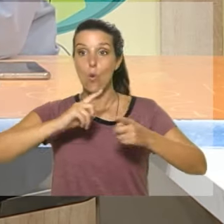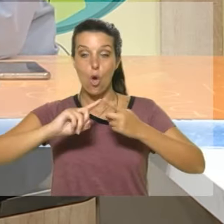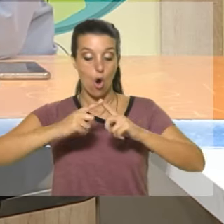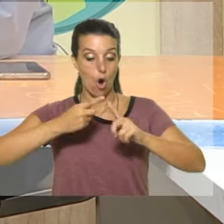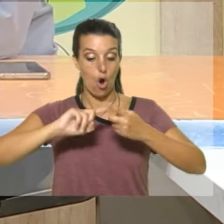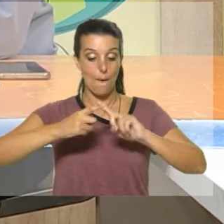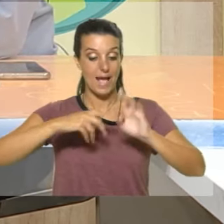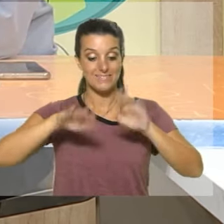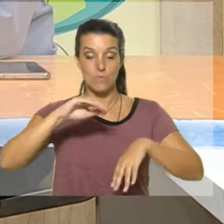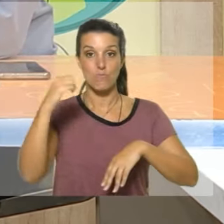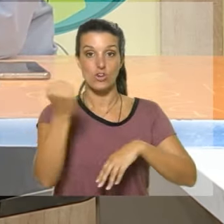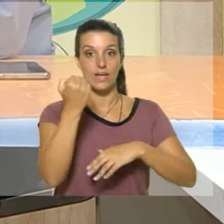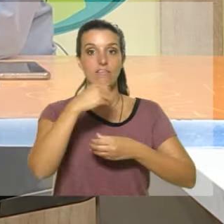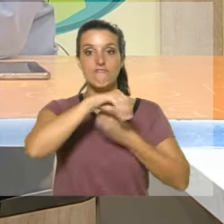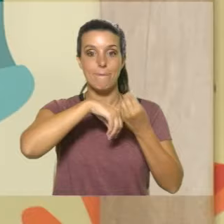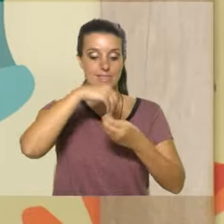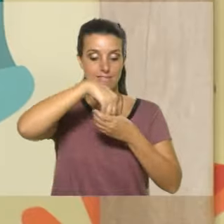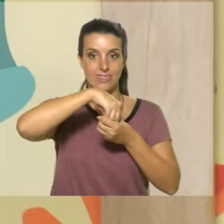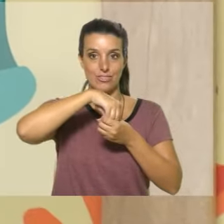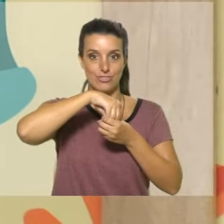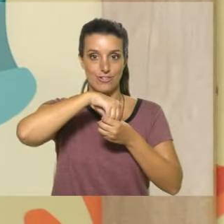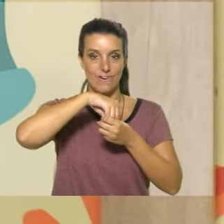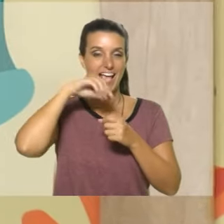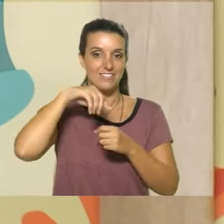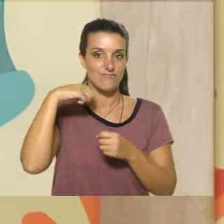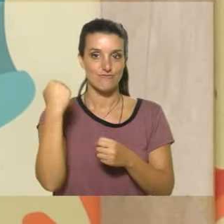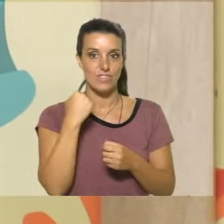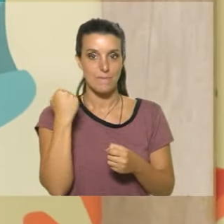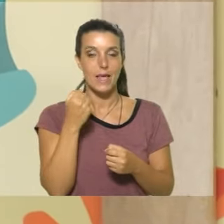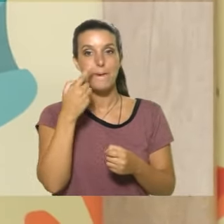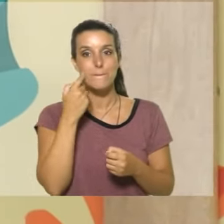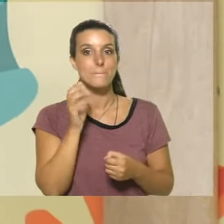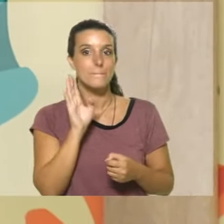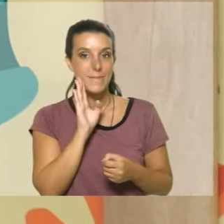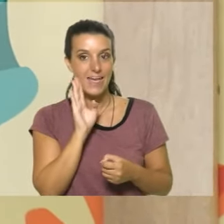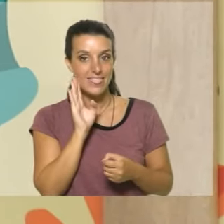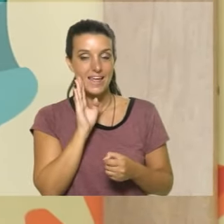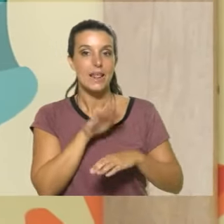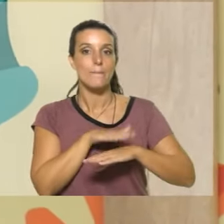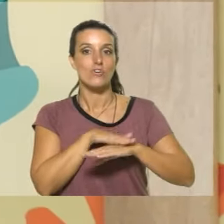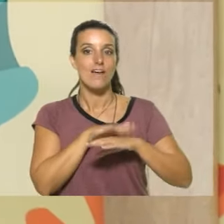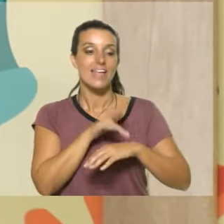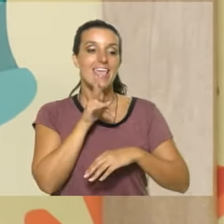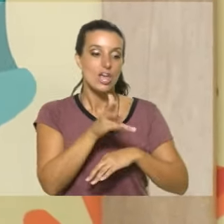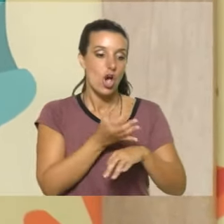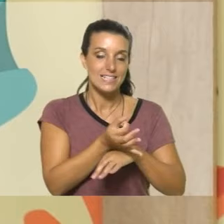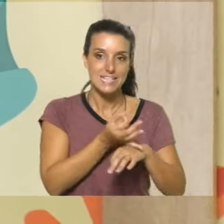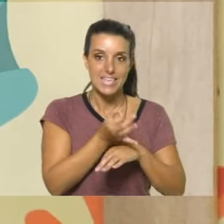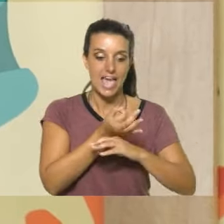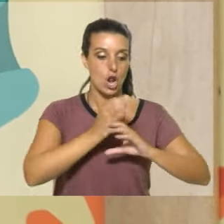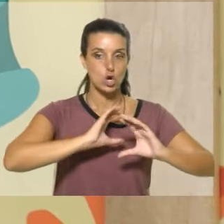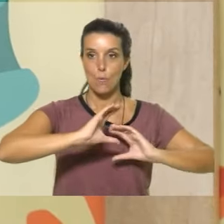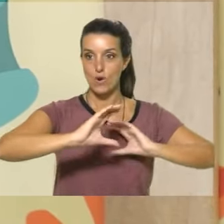importante está dentro de la familia es eh los padres tienen la responsabilidad de enseñar a sus hijos la